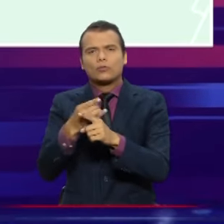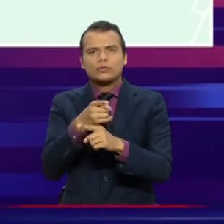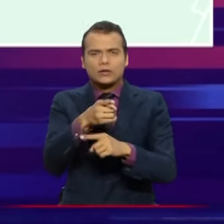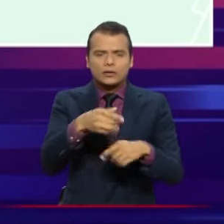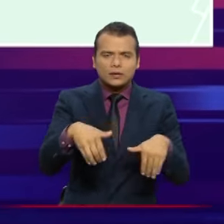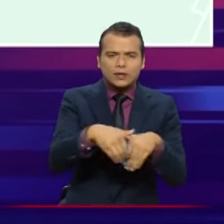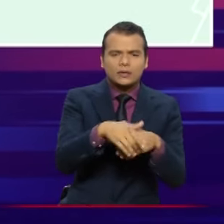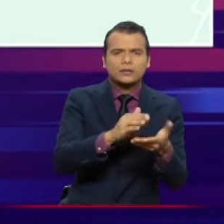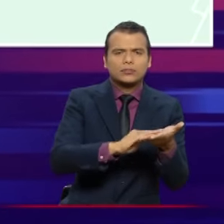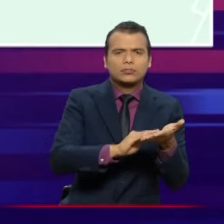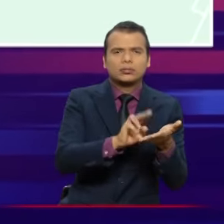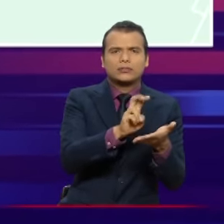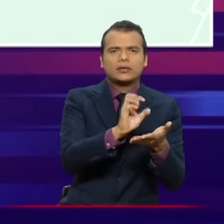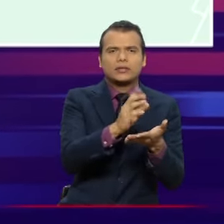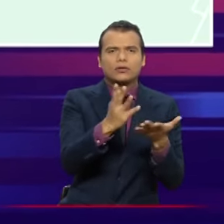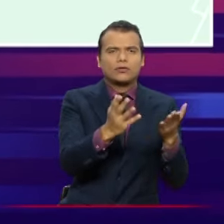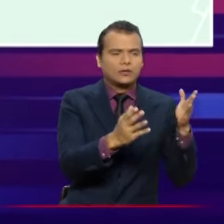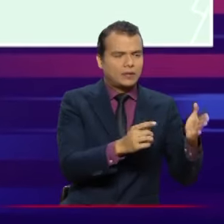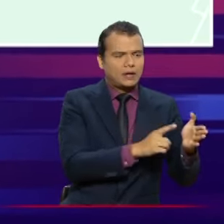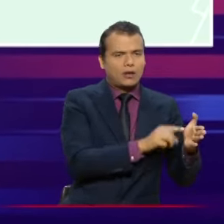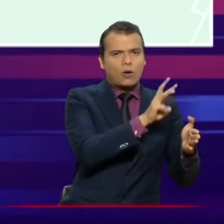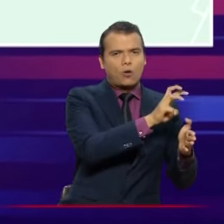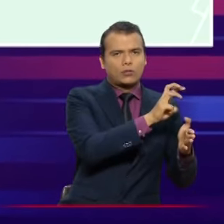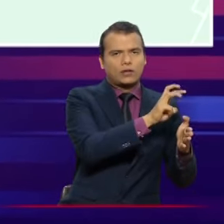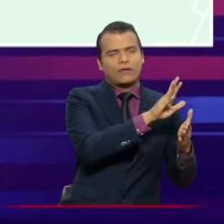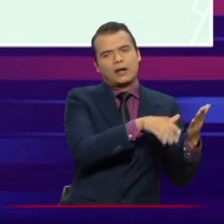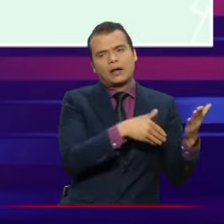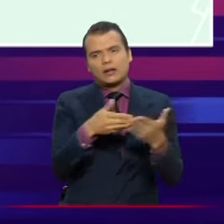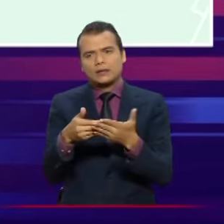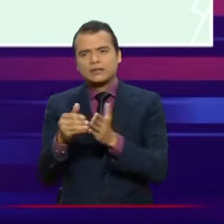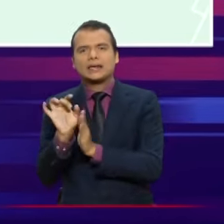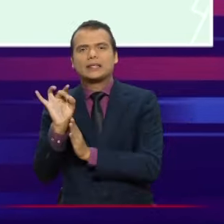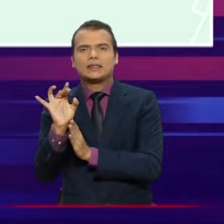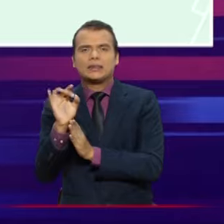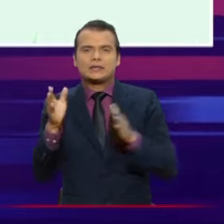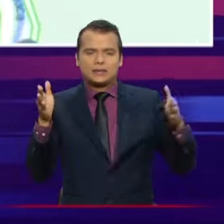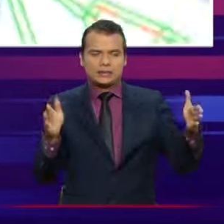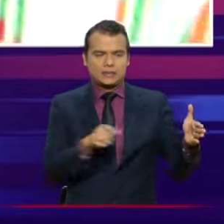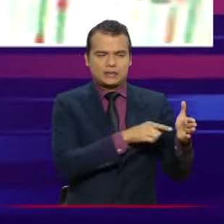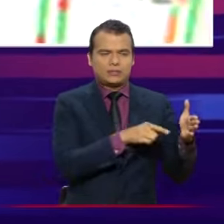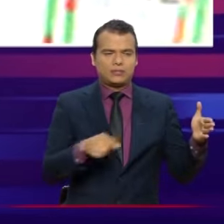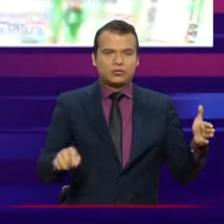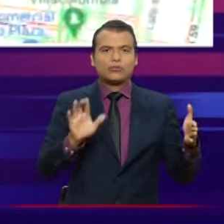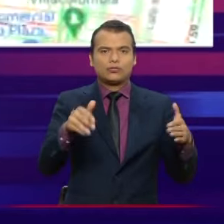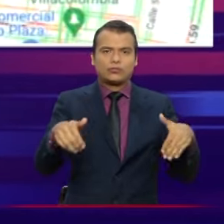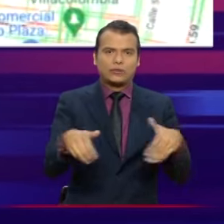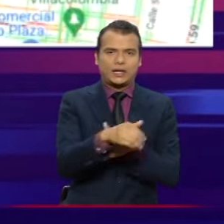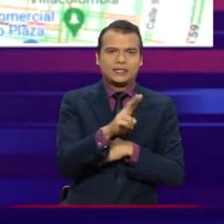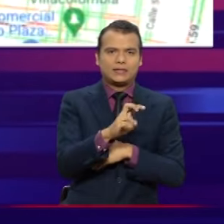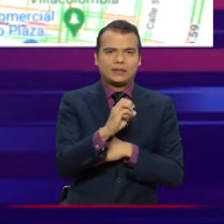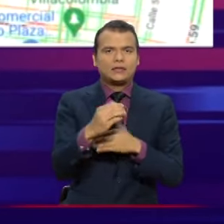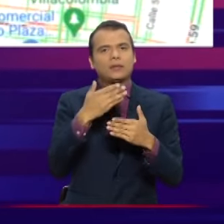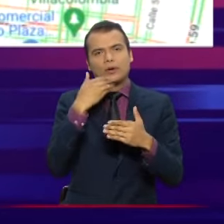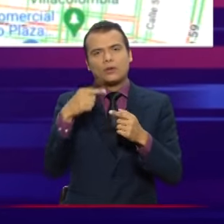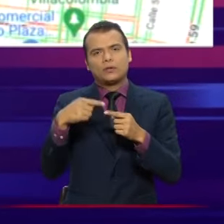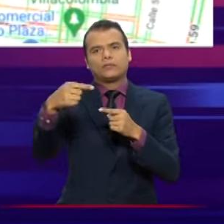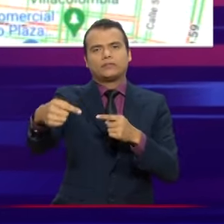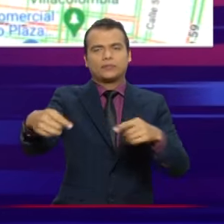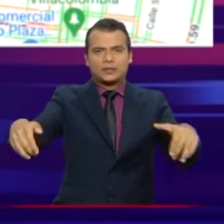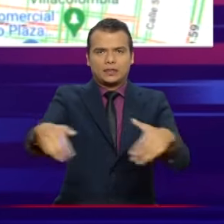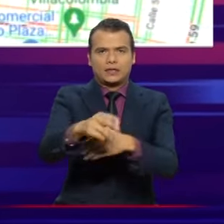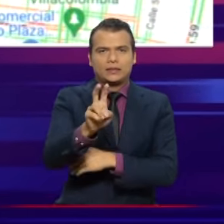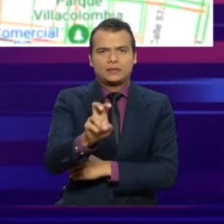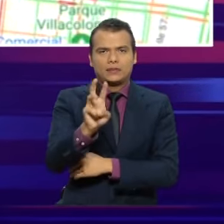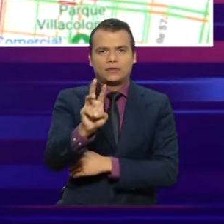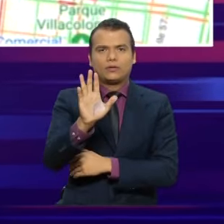y carrera 15 sobre la calle 70, sentido al norte de la ciudad. Sobre la calle 34 tuvimos un inconveniente y tiene que ver